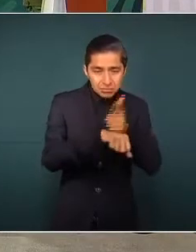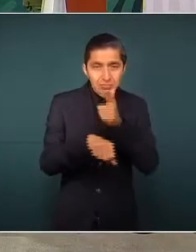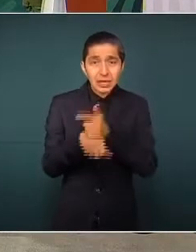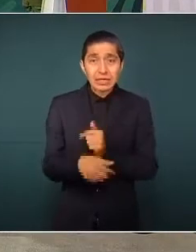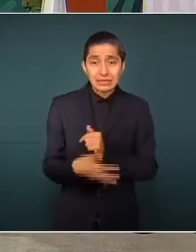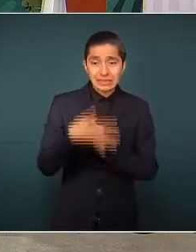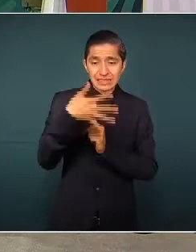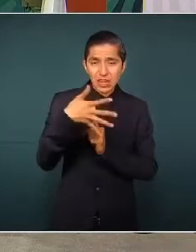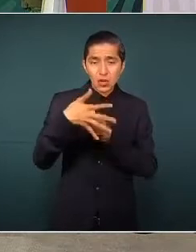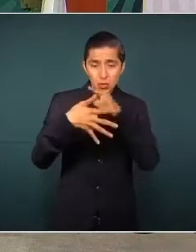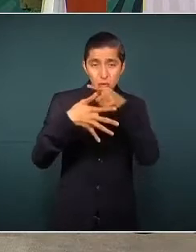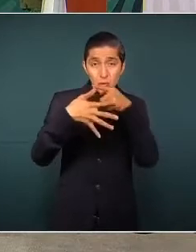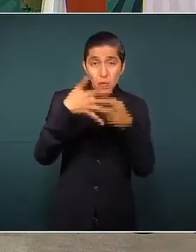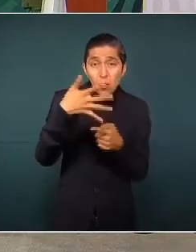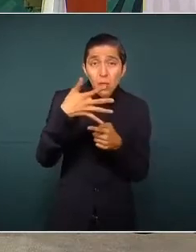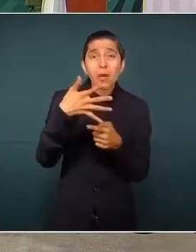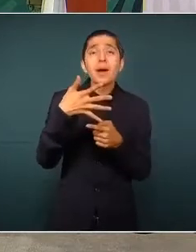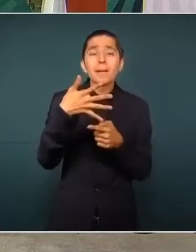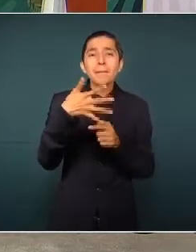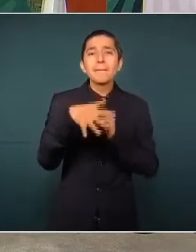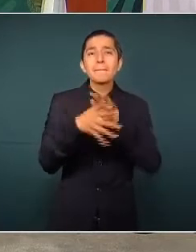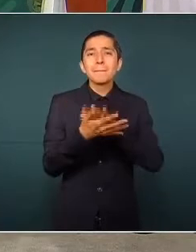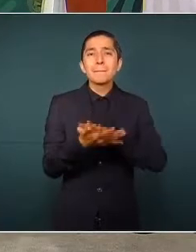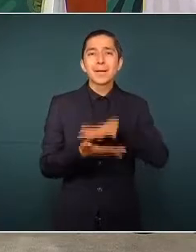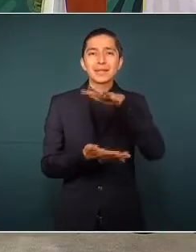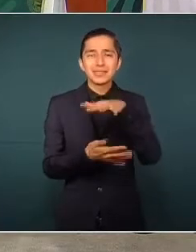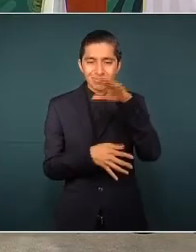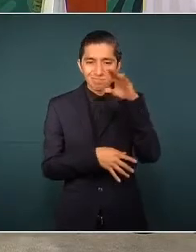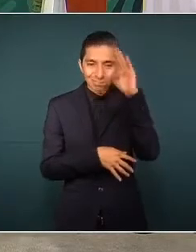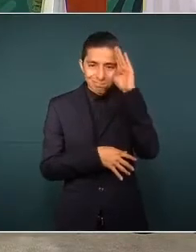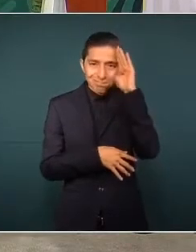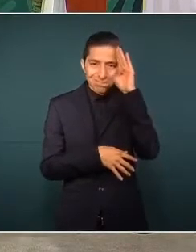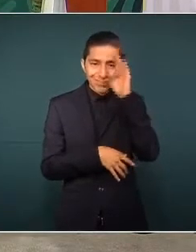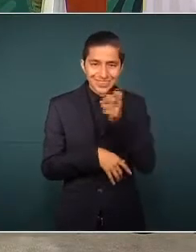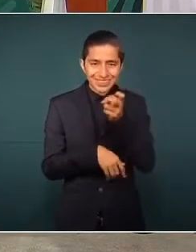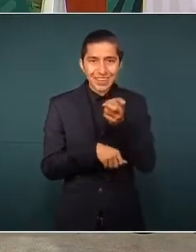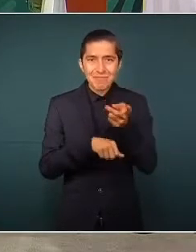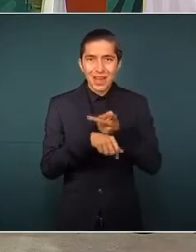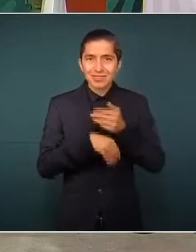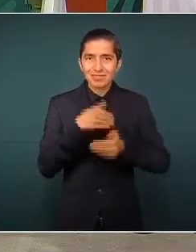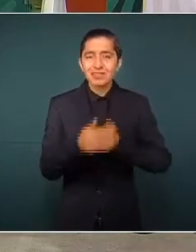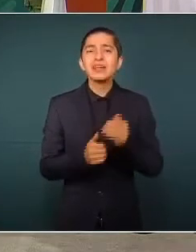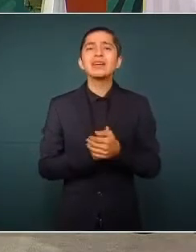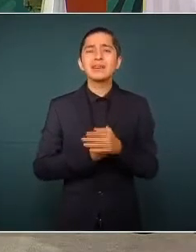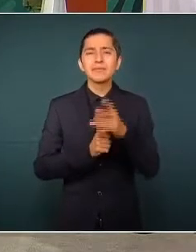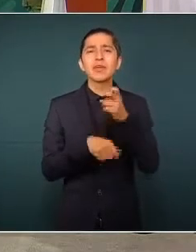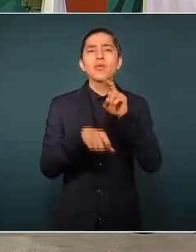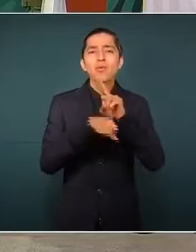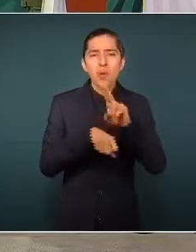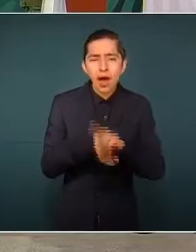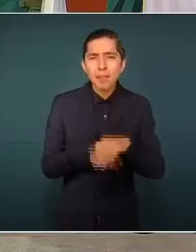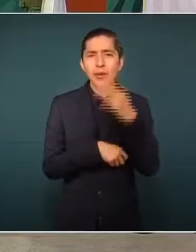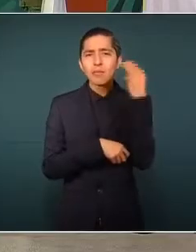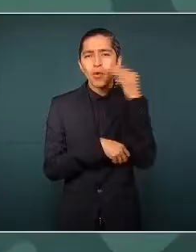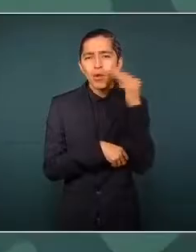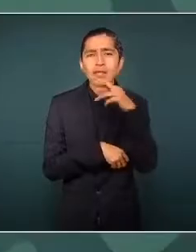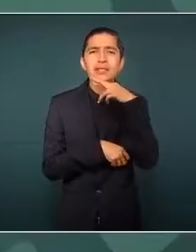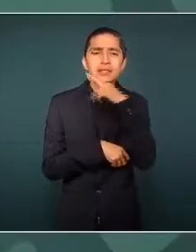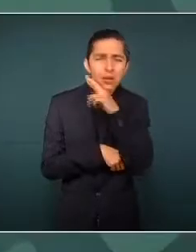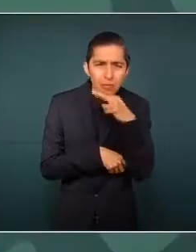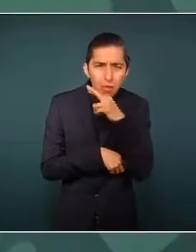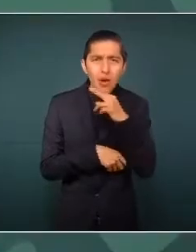5 primeros es donde se ve mayor esta situación. Aquí están Uruapan, Morelia,